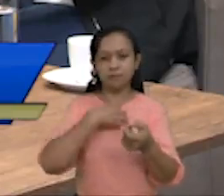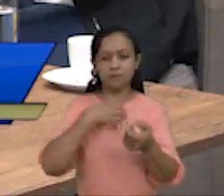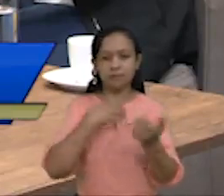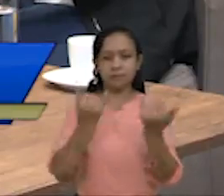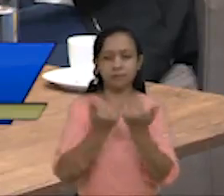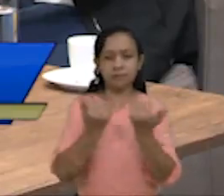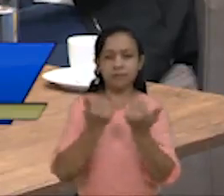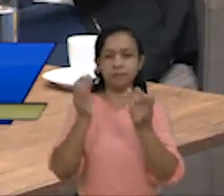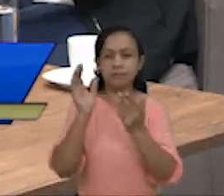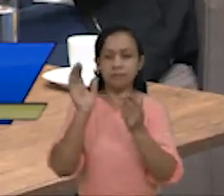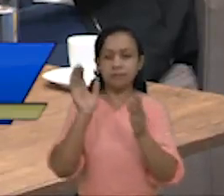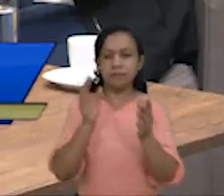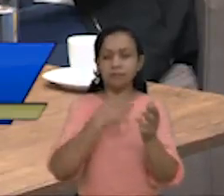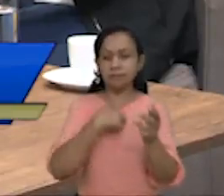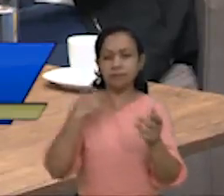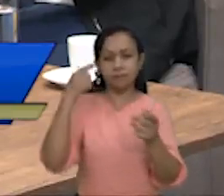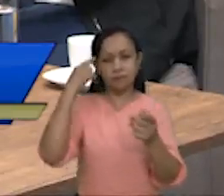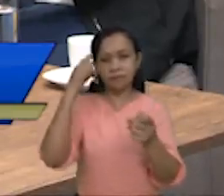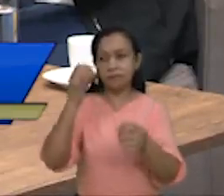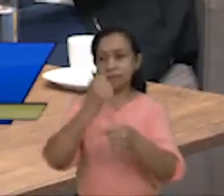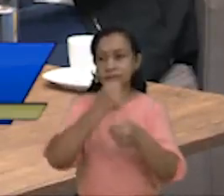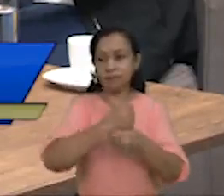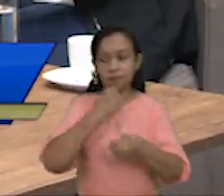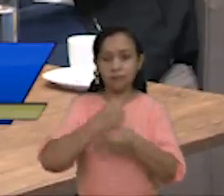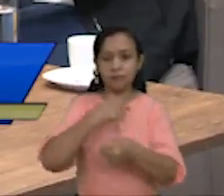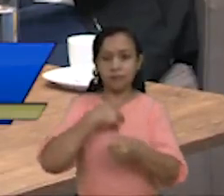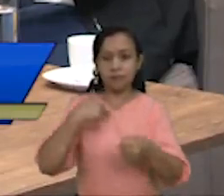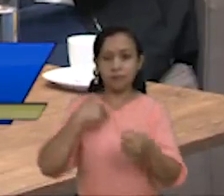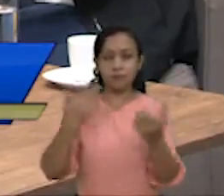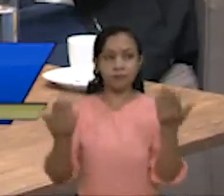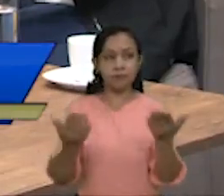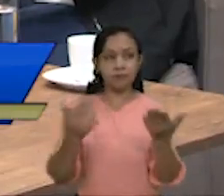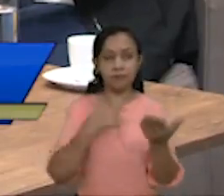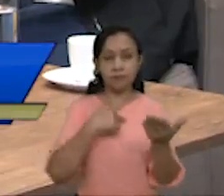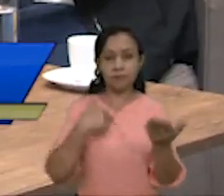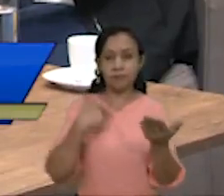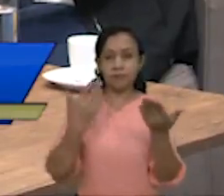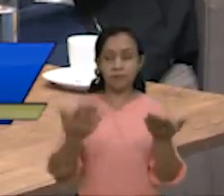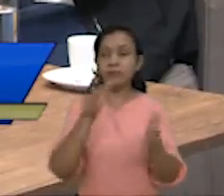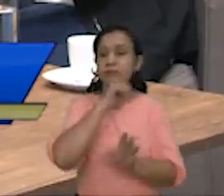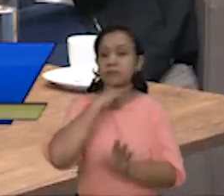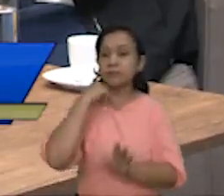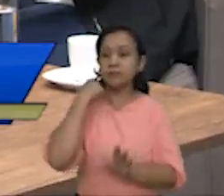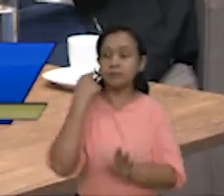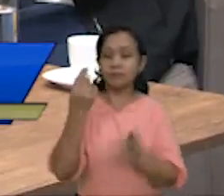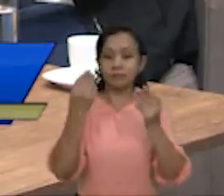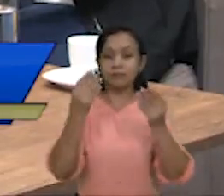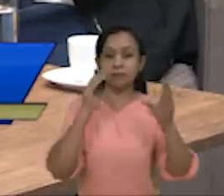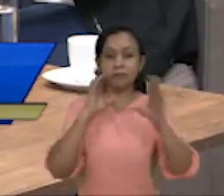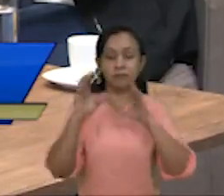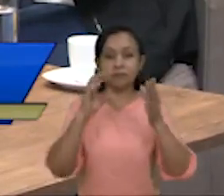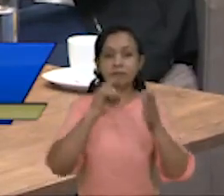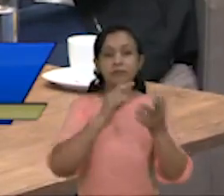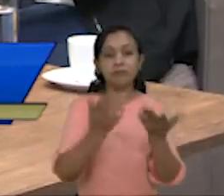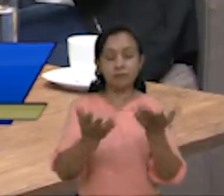nuevas generaciones, y que creo que el trabajo que hacemos es muy importante, sobre todo en tratar de llevar esa verdad que muchos medios de